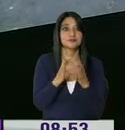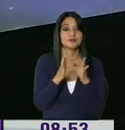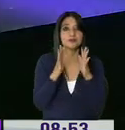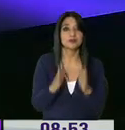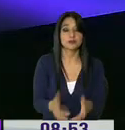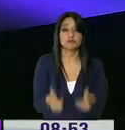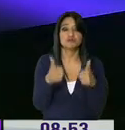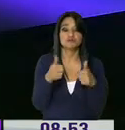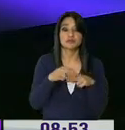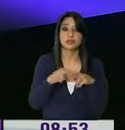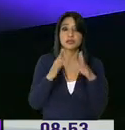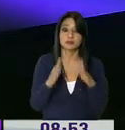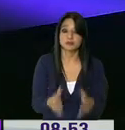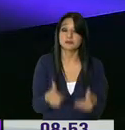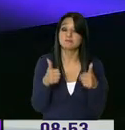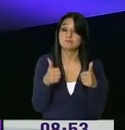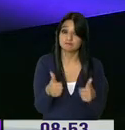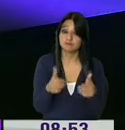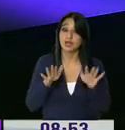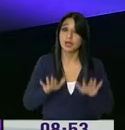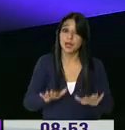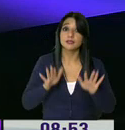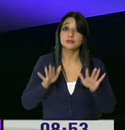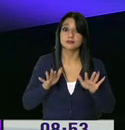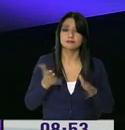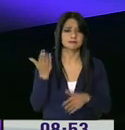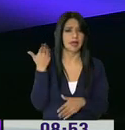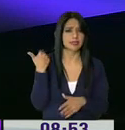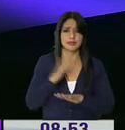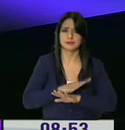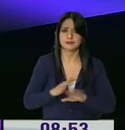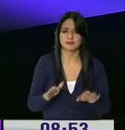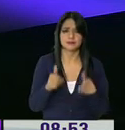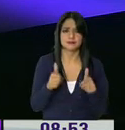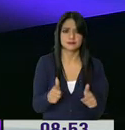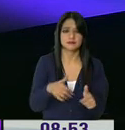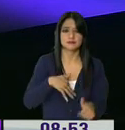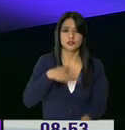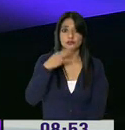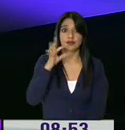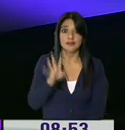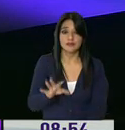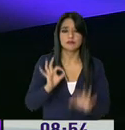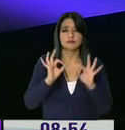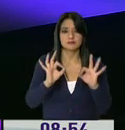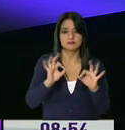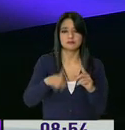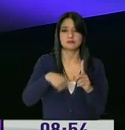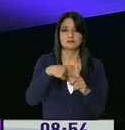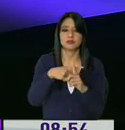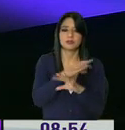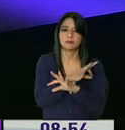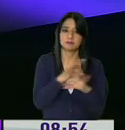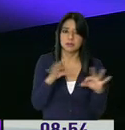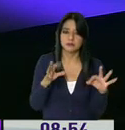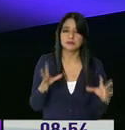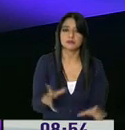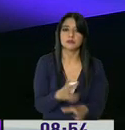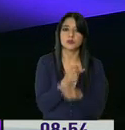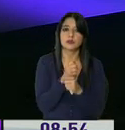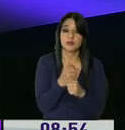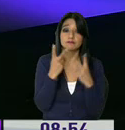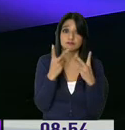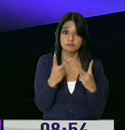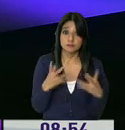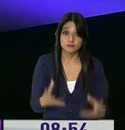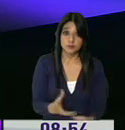por los taxistas. Bien, señor Brunis. Eso era haber cogido desde antes. Bien digo que las pandemias deben traer cosas positivas. Limpieza, seguridad. Vio la